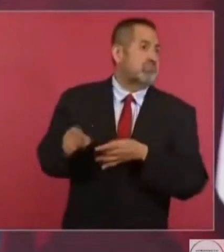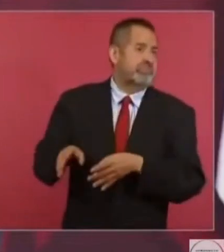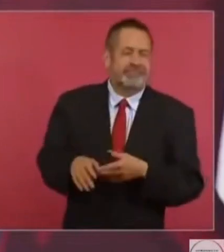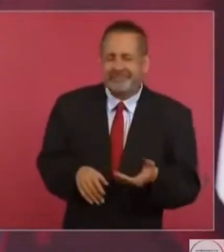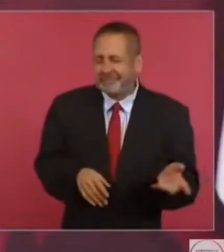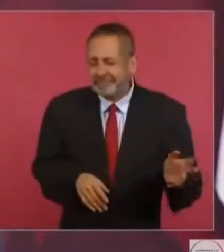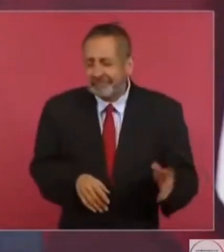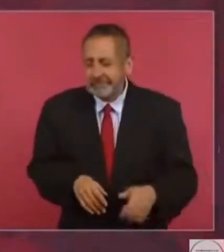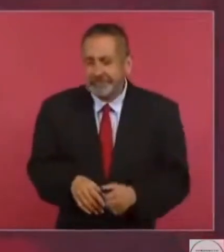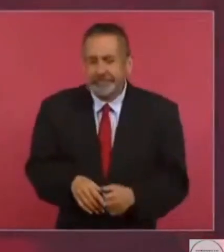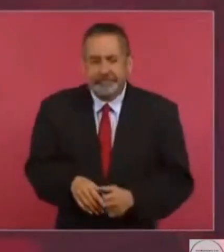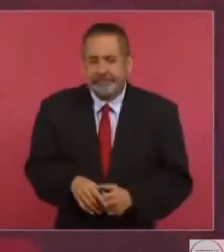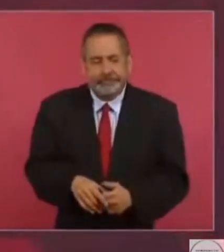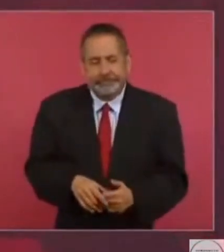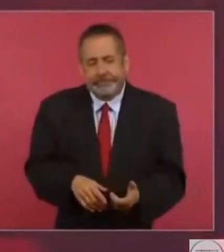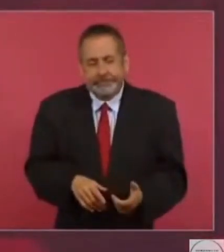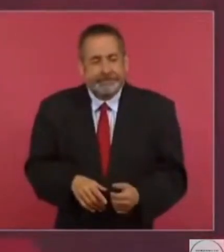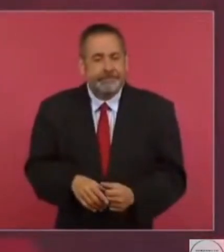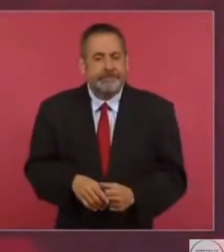y